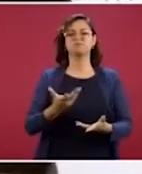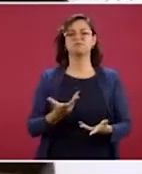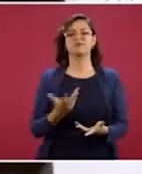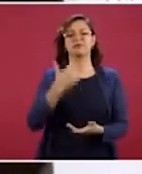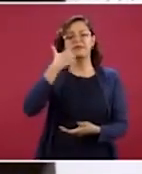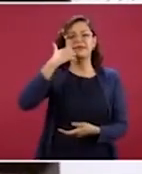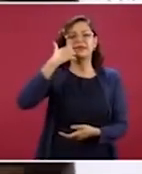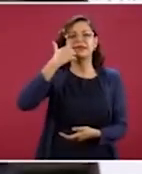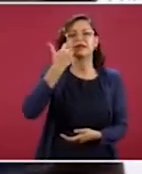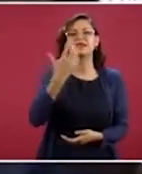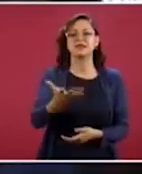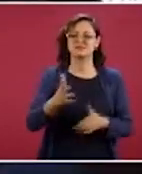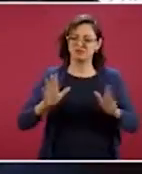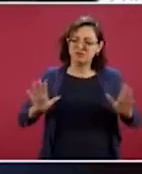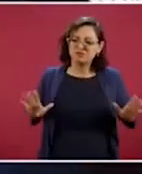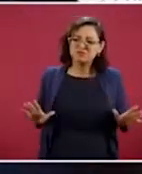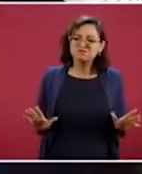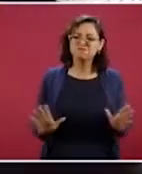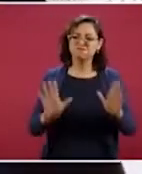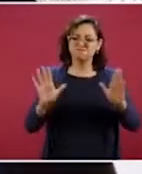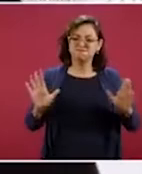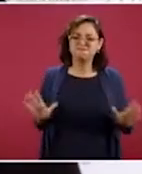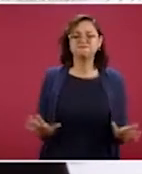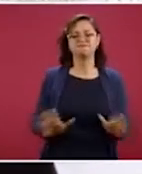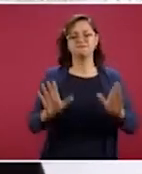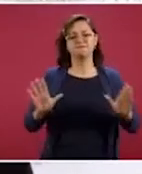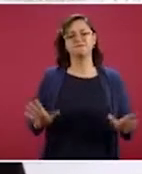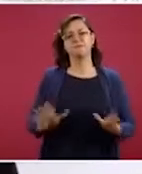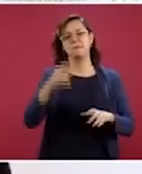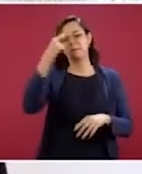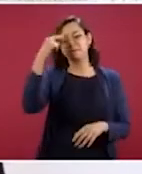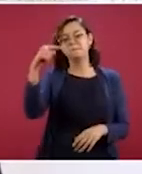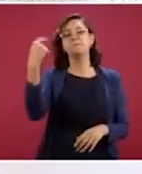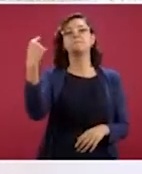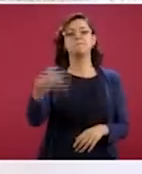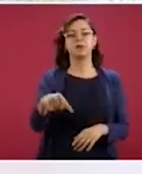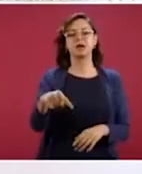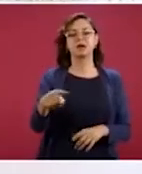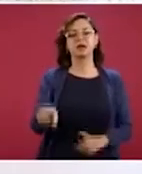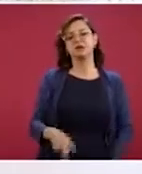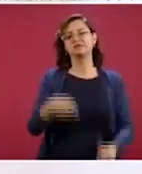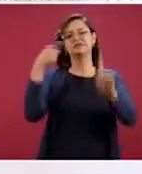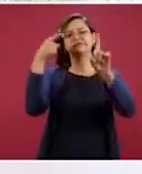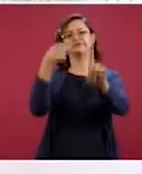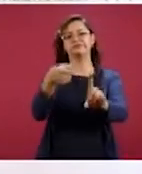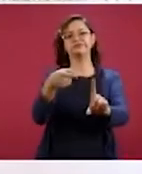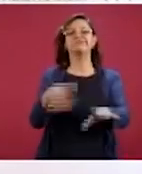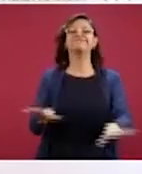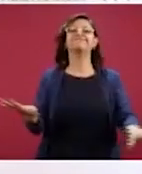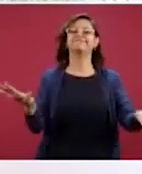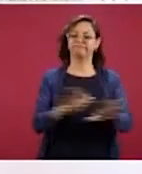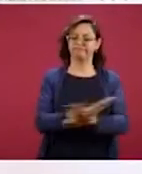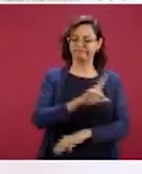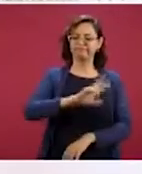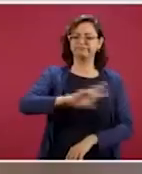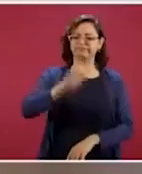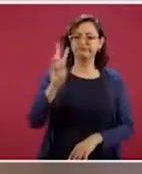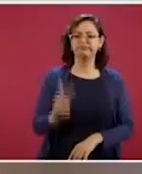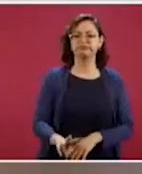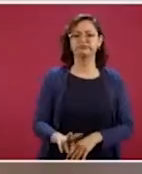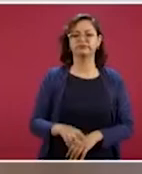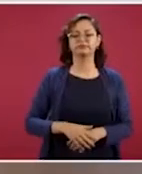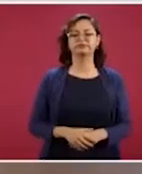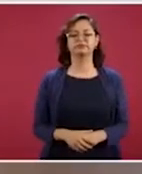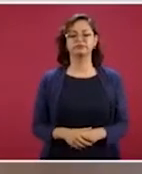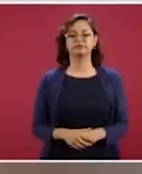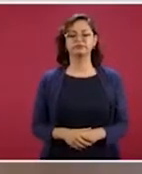estamos empujando para la realización de este cambio verdadero.